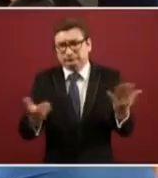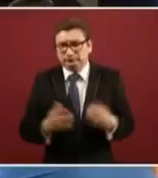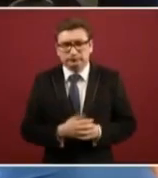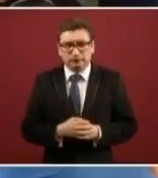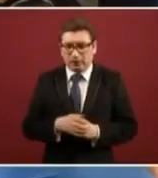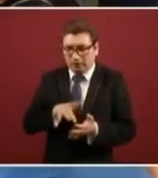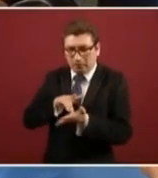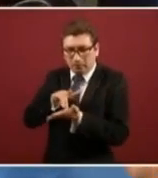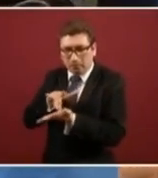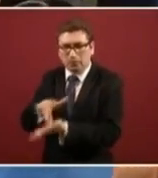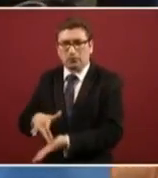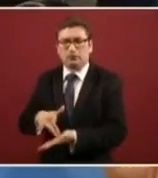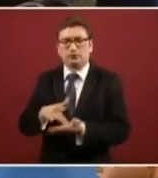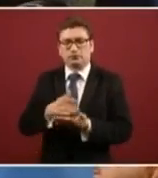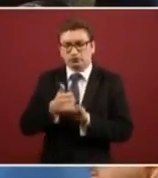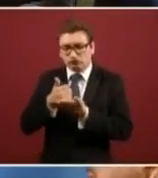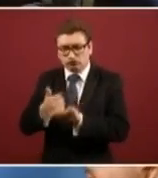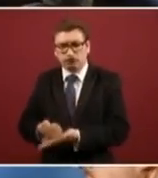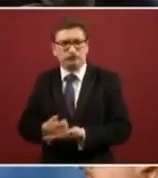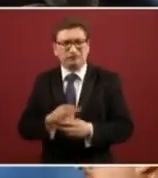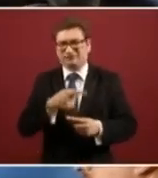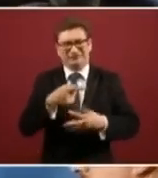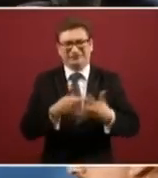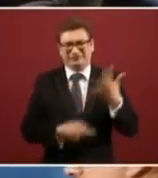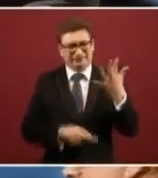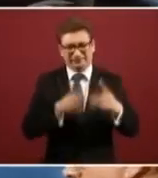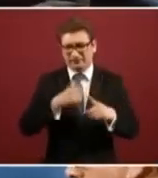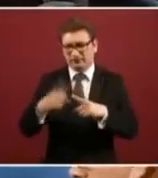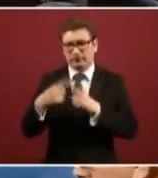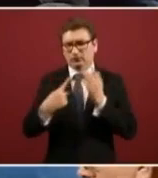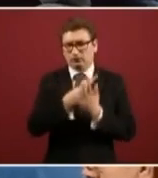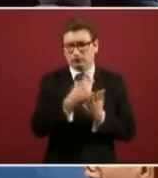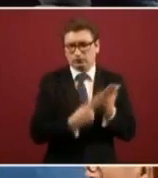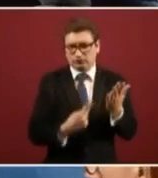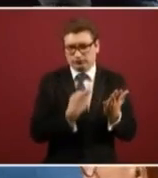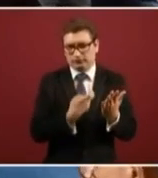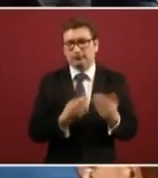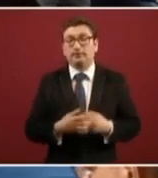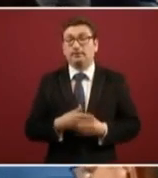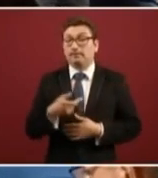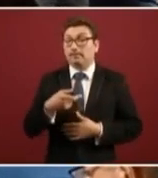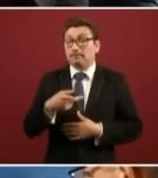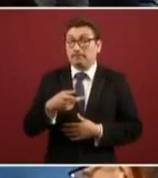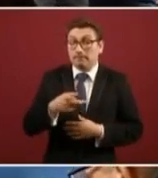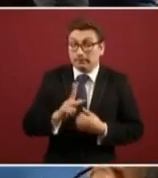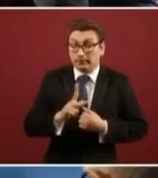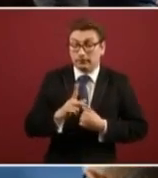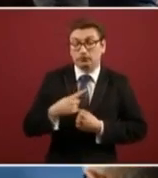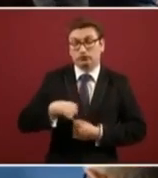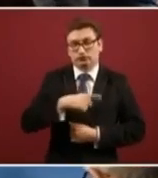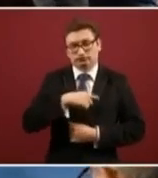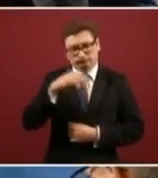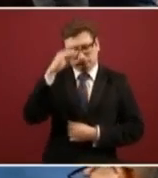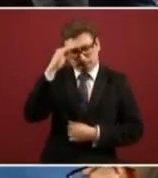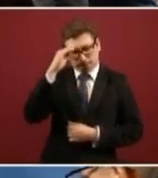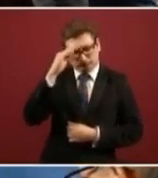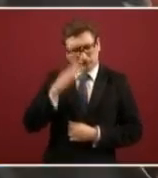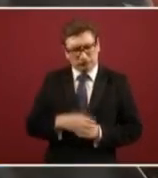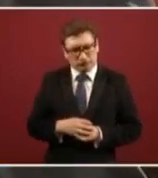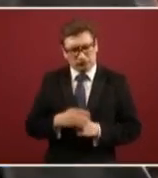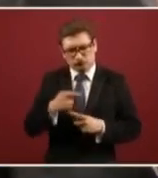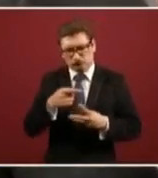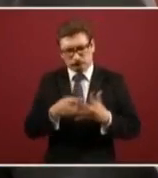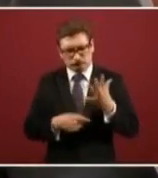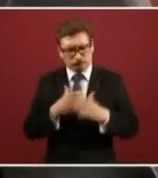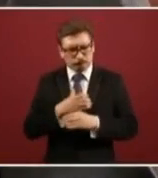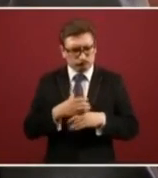asistencia técnica, muchos programas. Pero consideramos, porque todo esto es